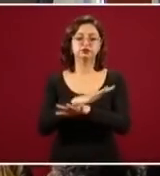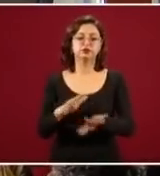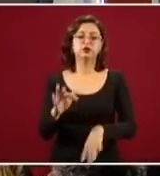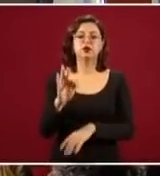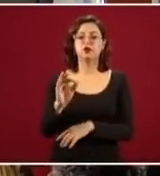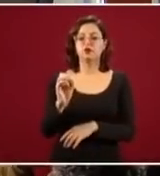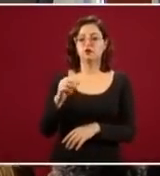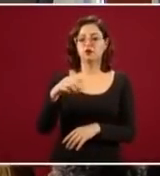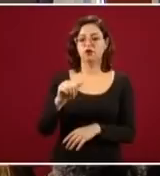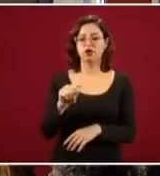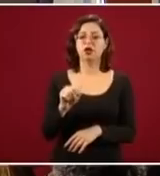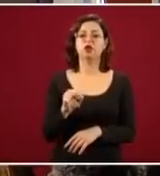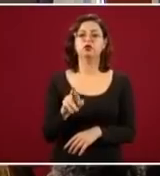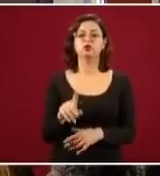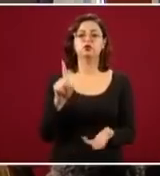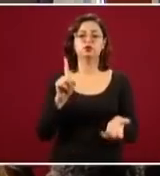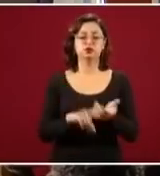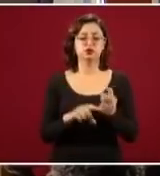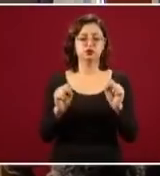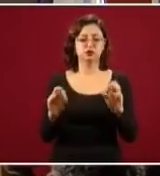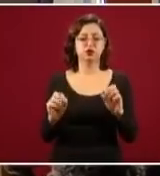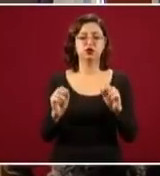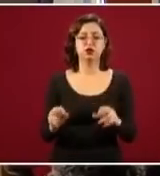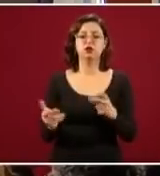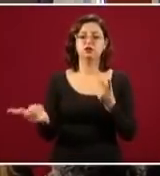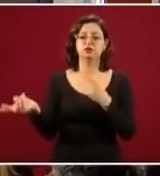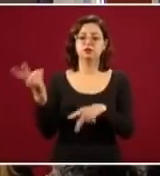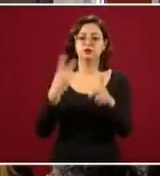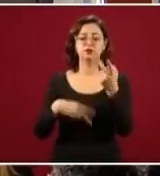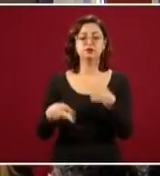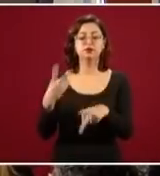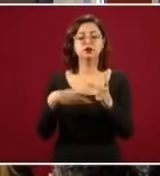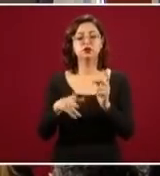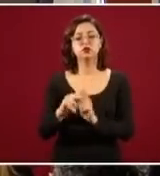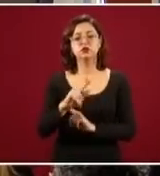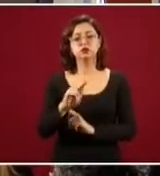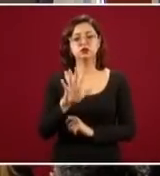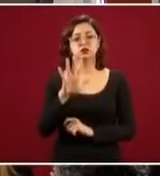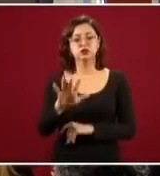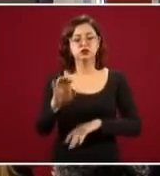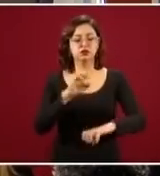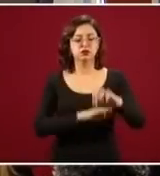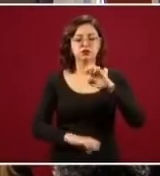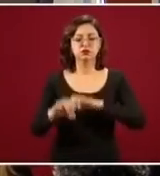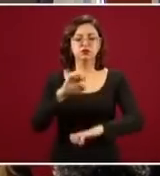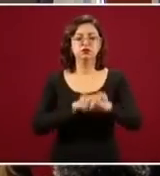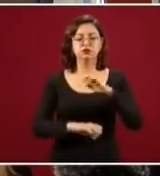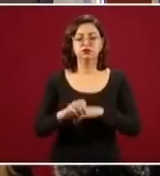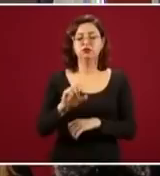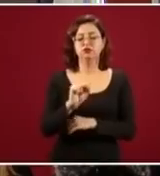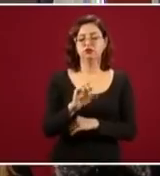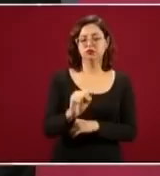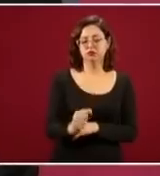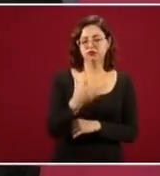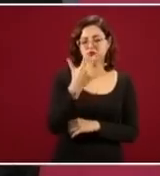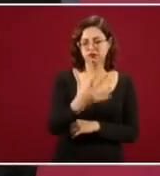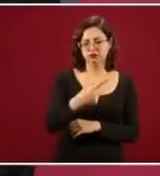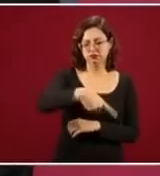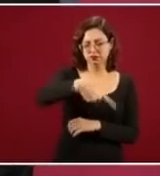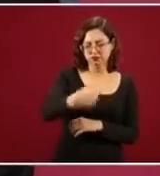Fonatur. Tuvimos la participación de 85 empresas, tanto nacionales, 65 nacionales y